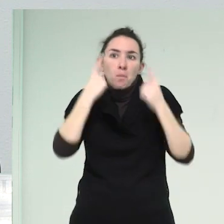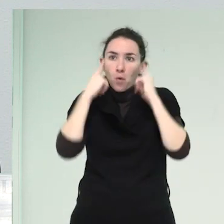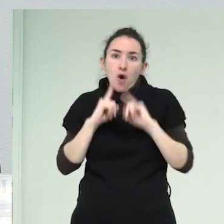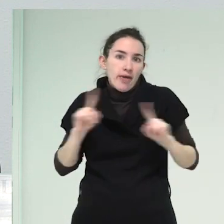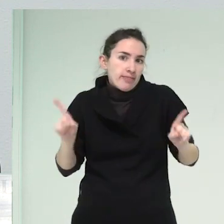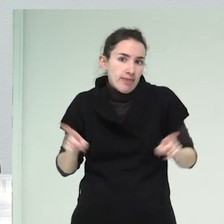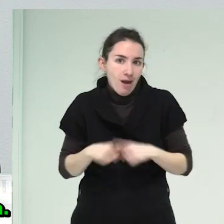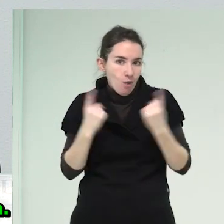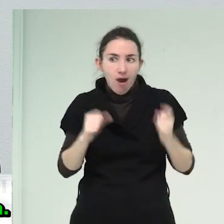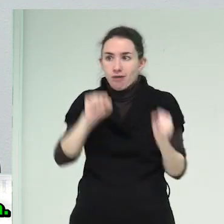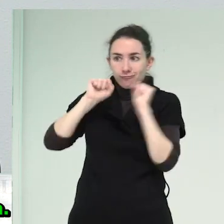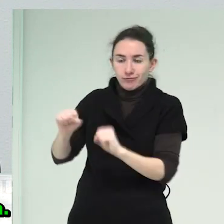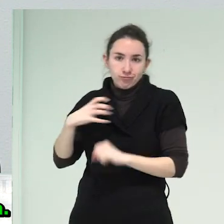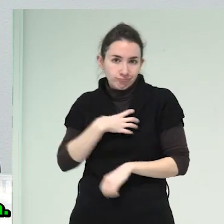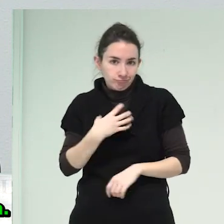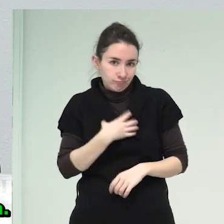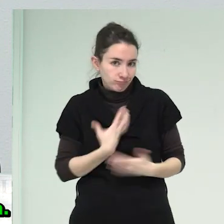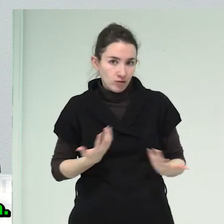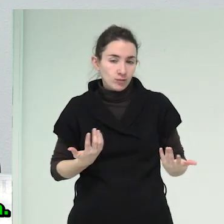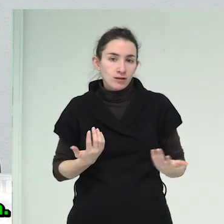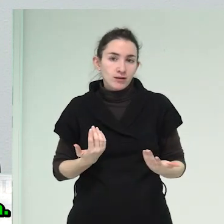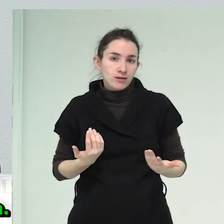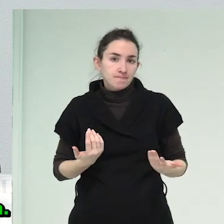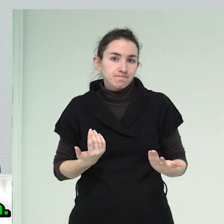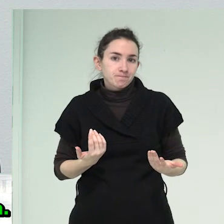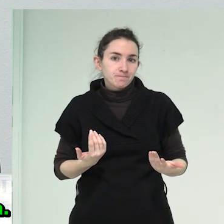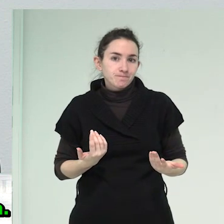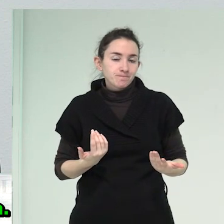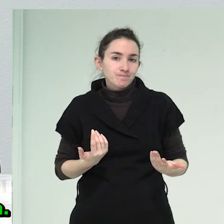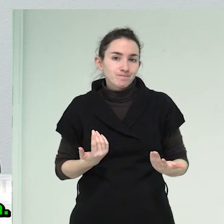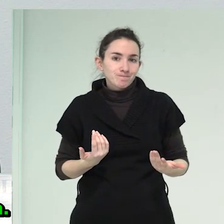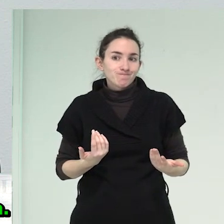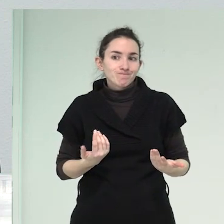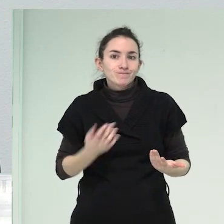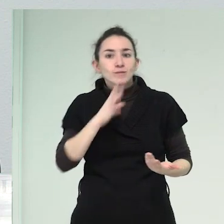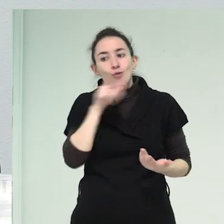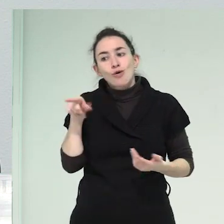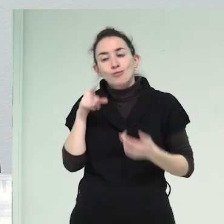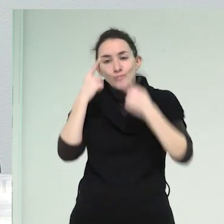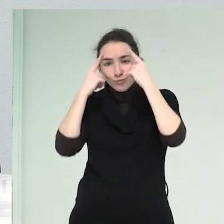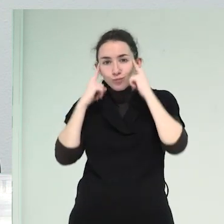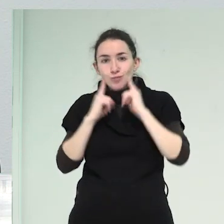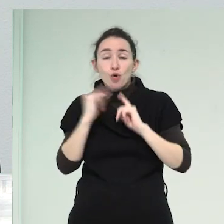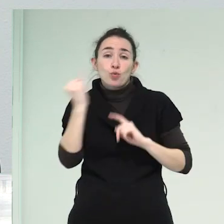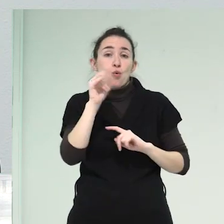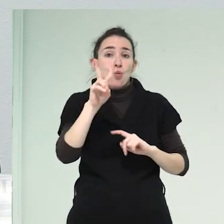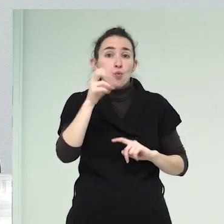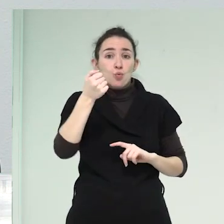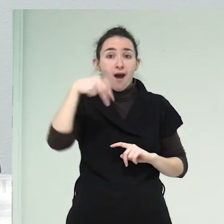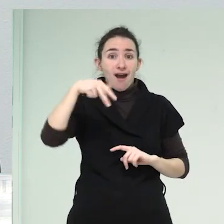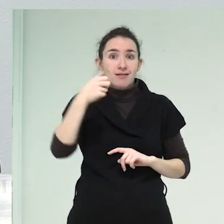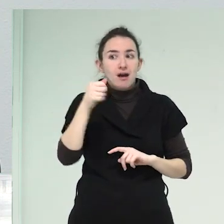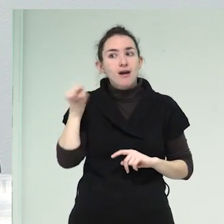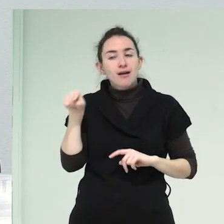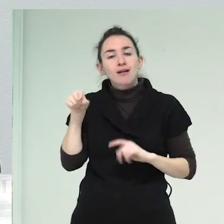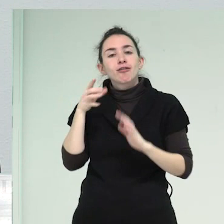como para disminuirla, ¿no? Es disminuida porque desde donde hablaba Sor Juana. Sor Juana